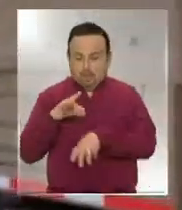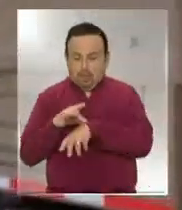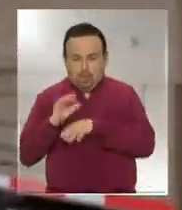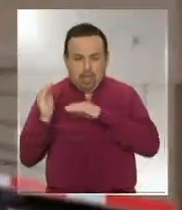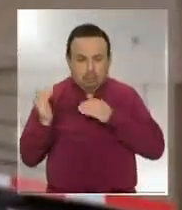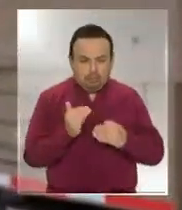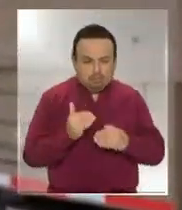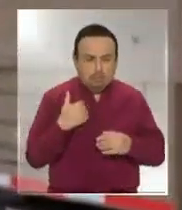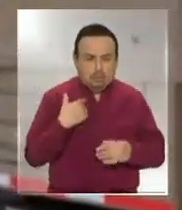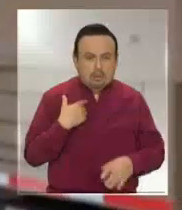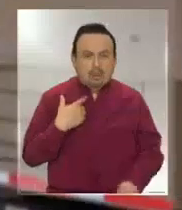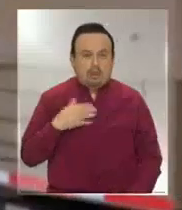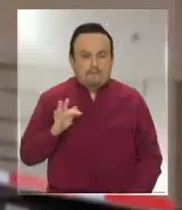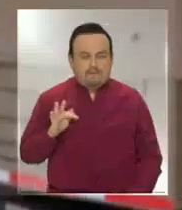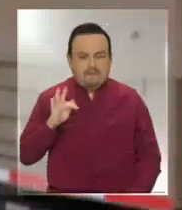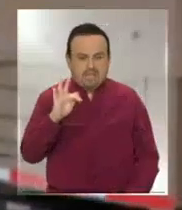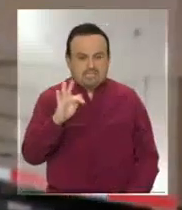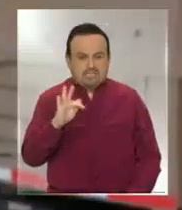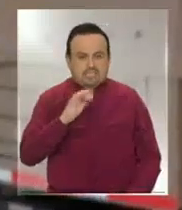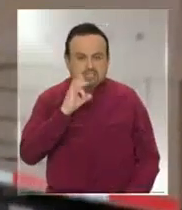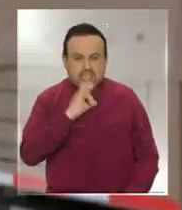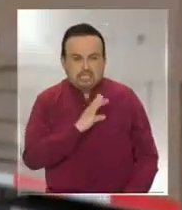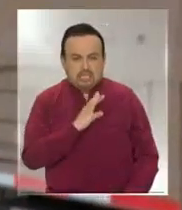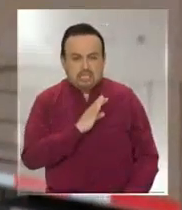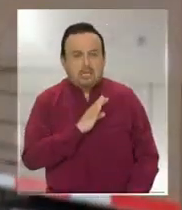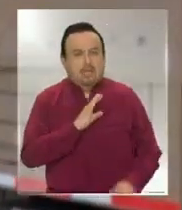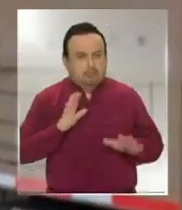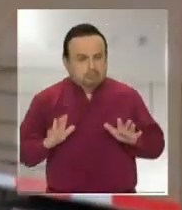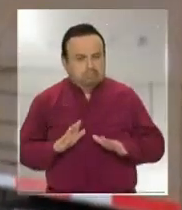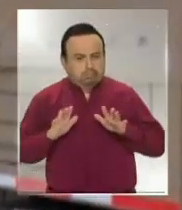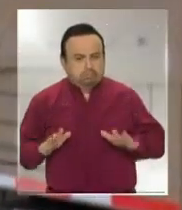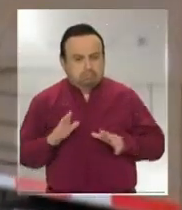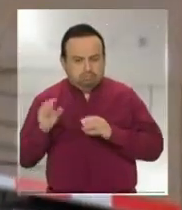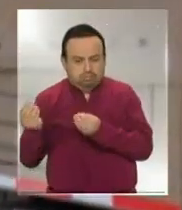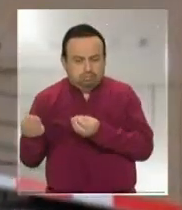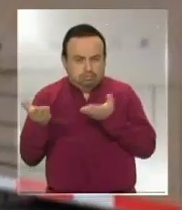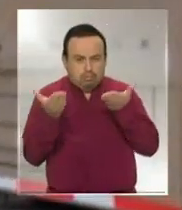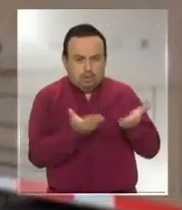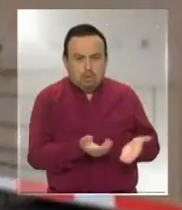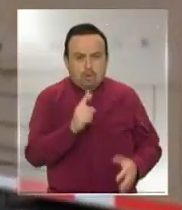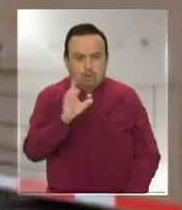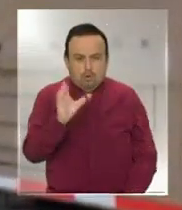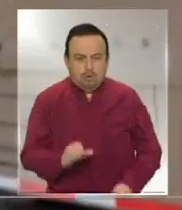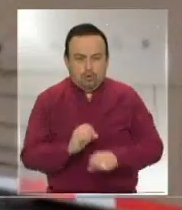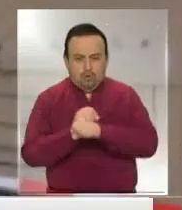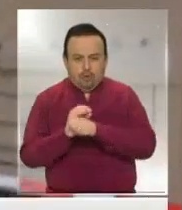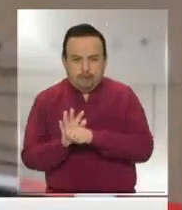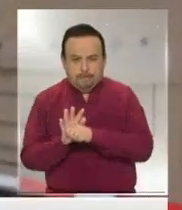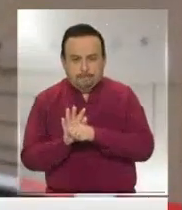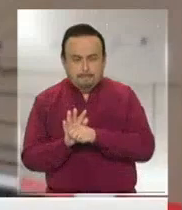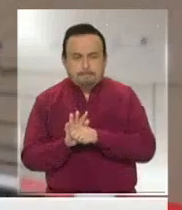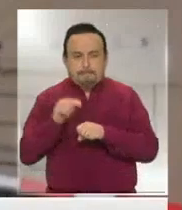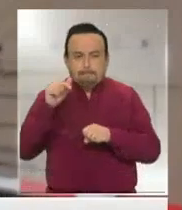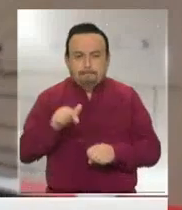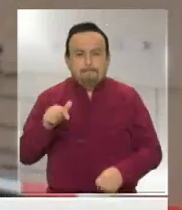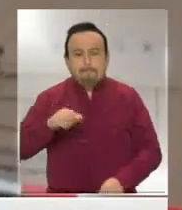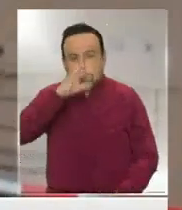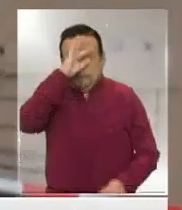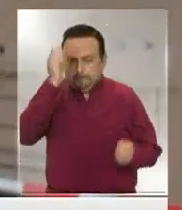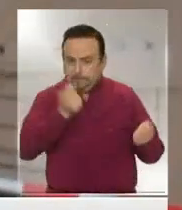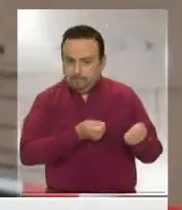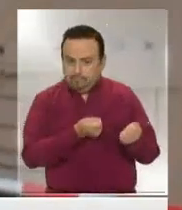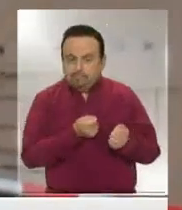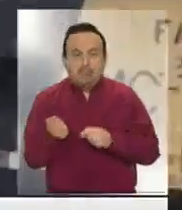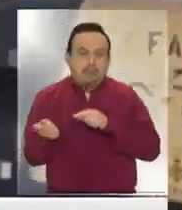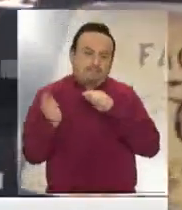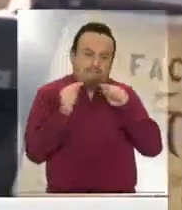Hospital Institucional, la Fuerza Aérea de Chile está realizando un traslado de un paciente con COVID-19 desde la ciudad de Temuco